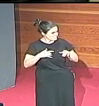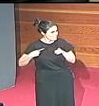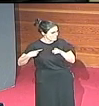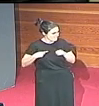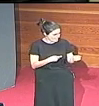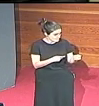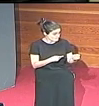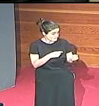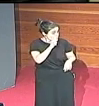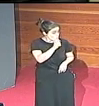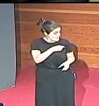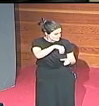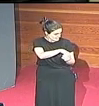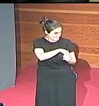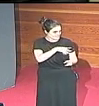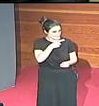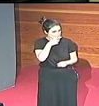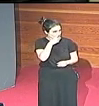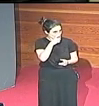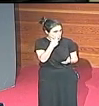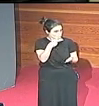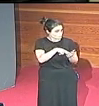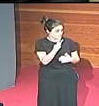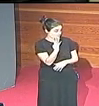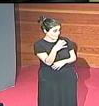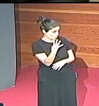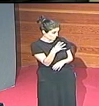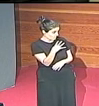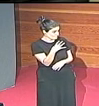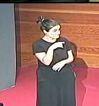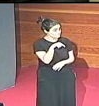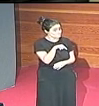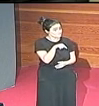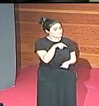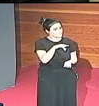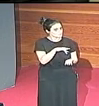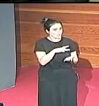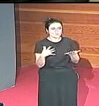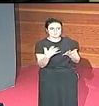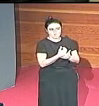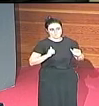inconstitucional en Ucrania, o sea, en 2014, ahí fue donde empezó todo.